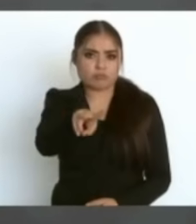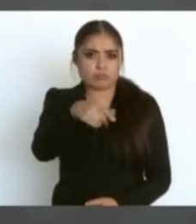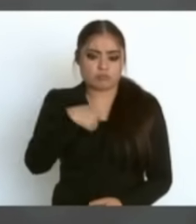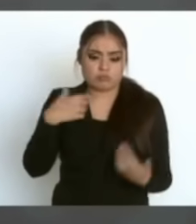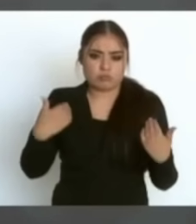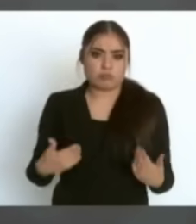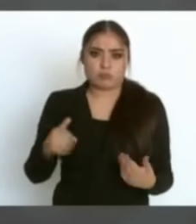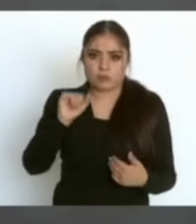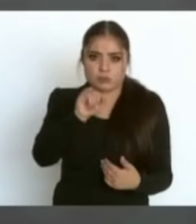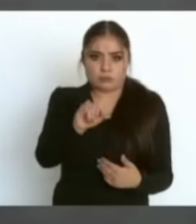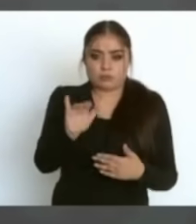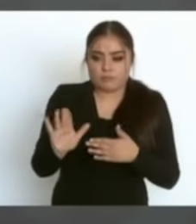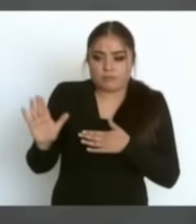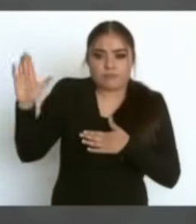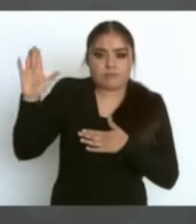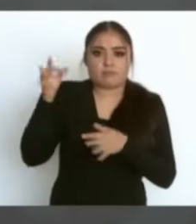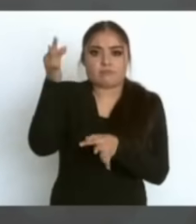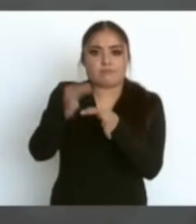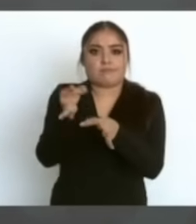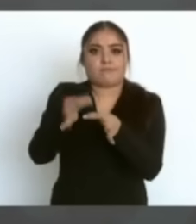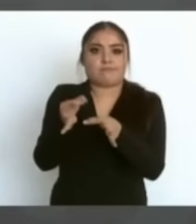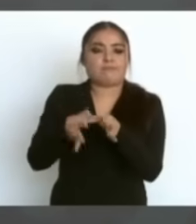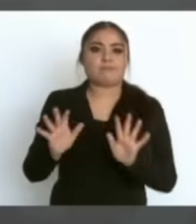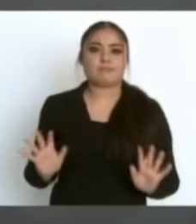con los compromisos